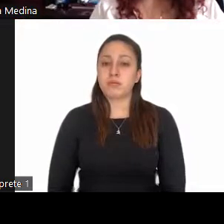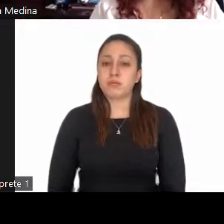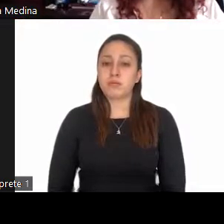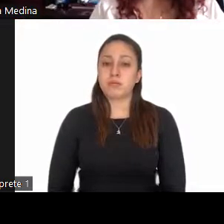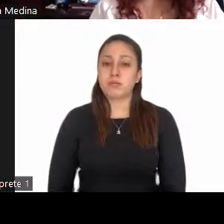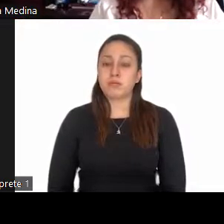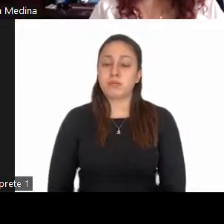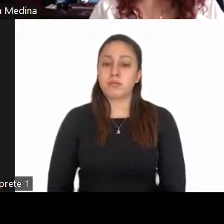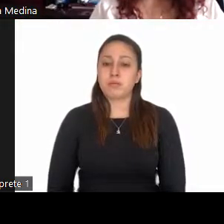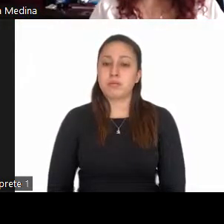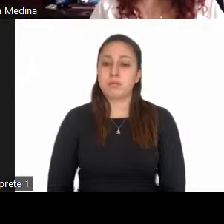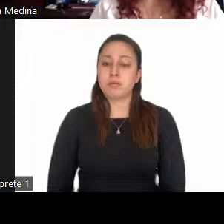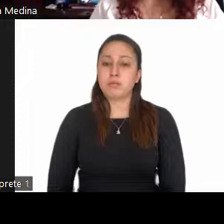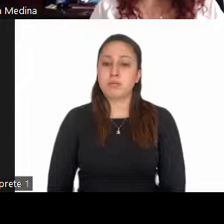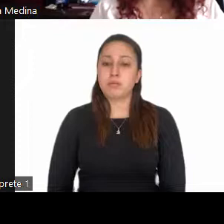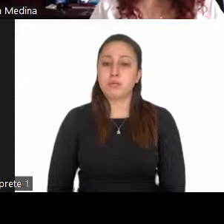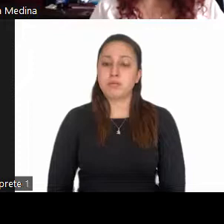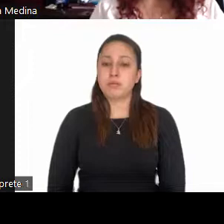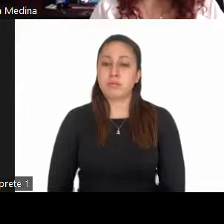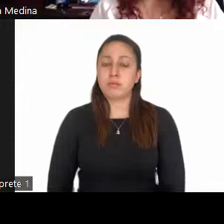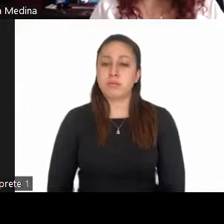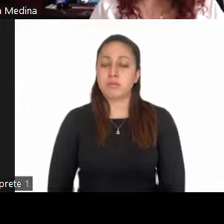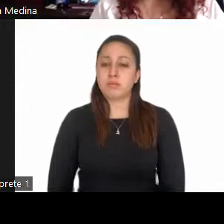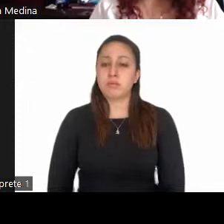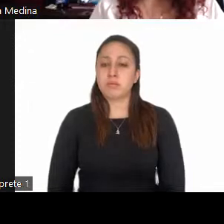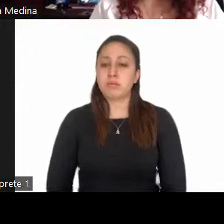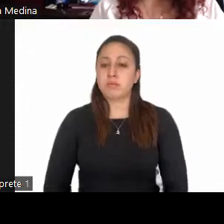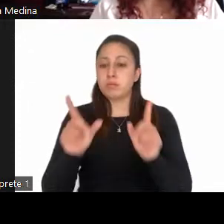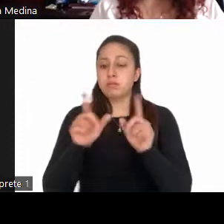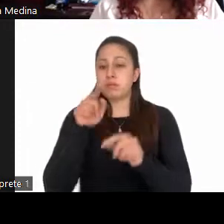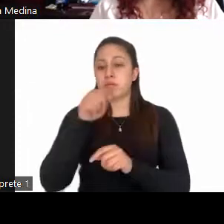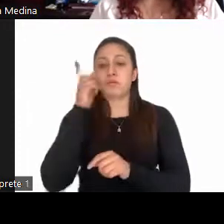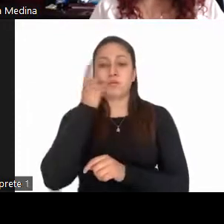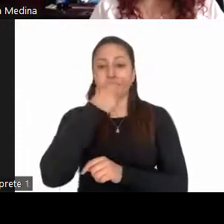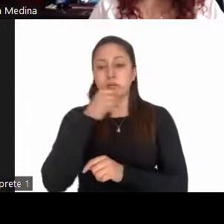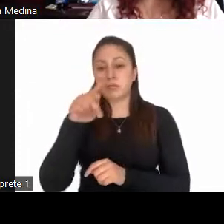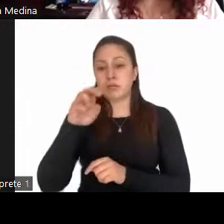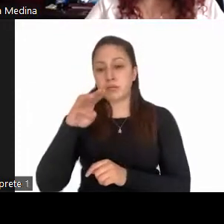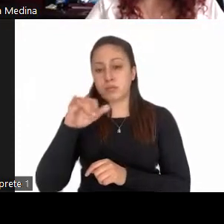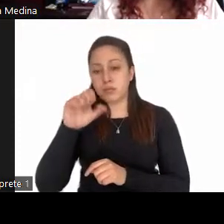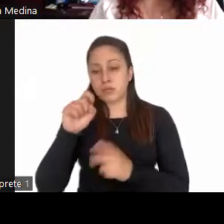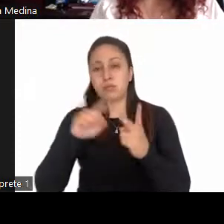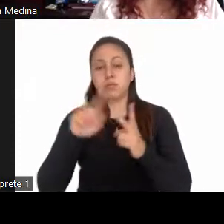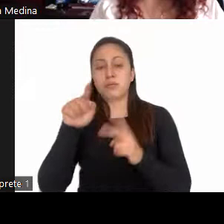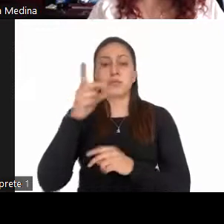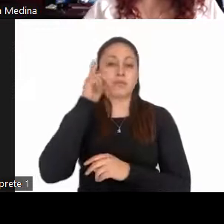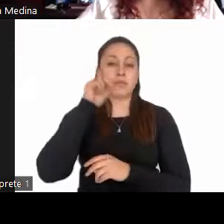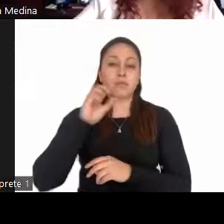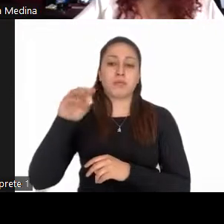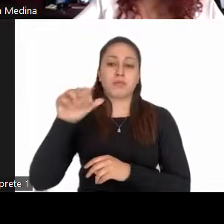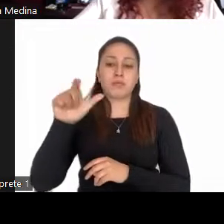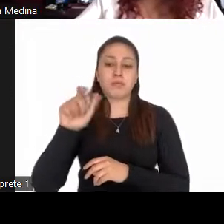Bien, nada más veo en cámara entonces a diputado Temístocles y a la diputada Maxta González Carrillo.